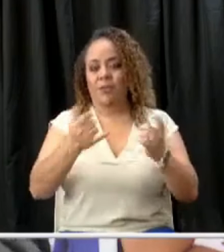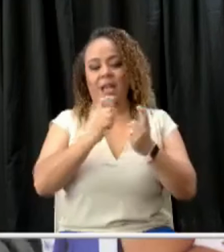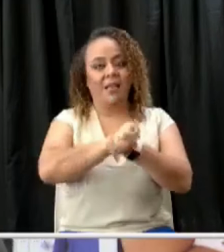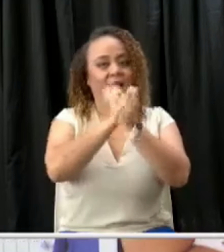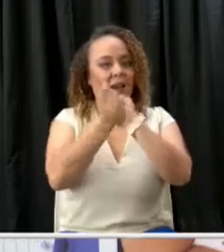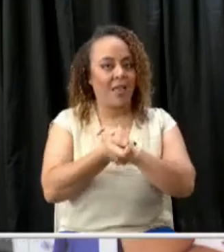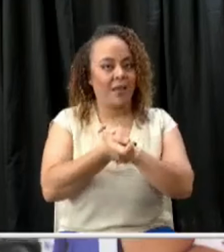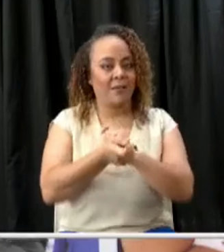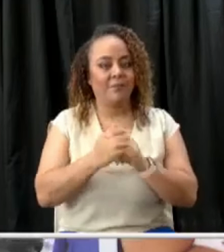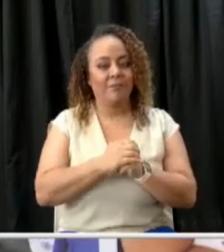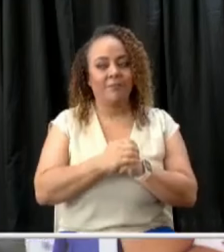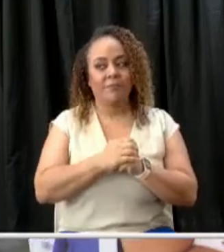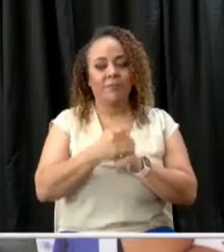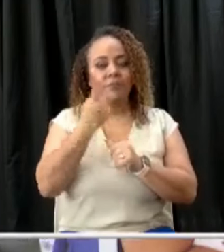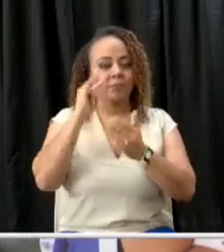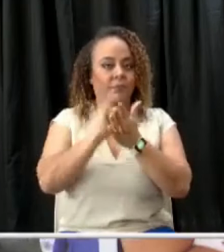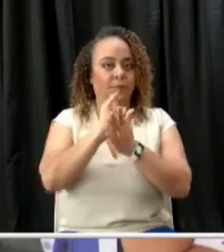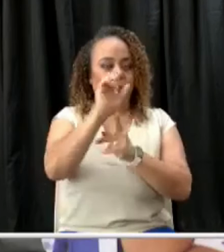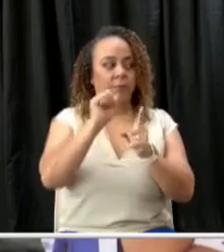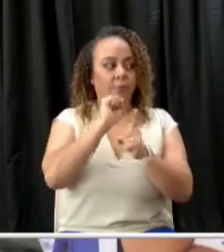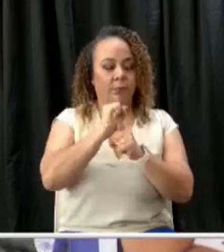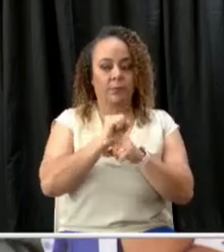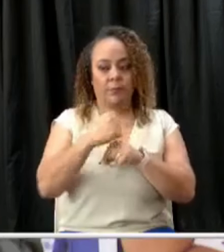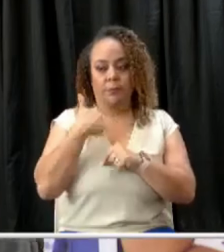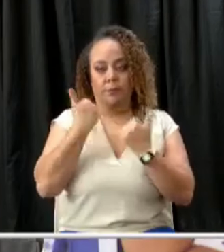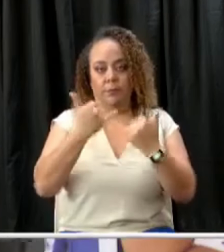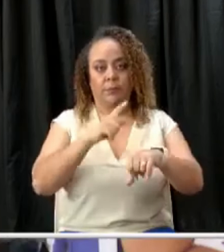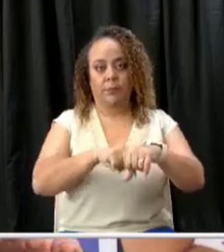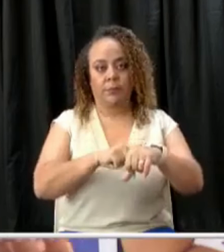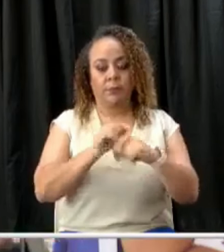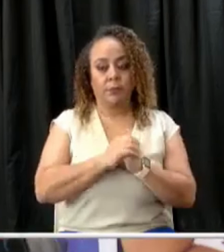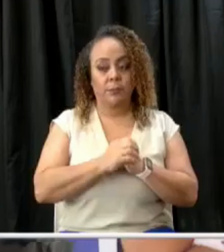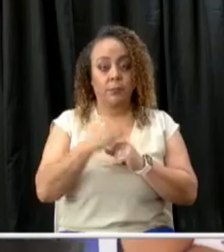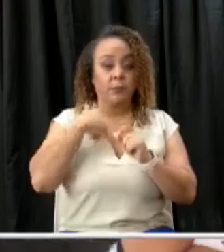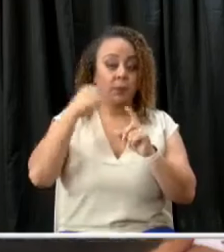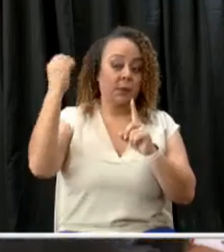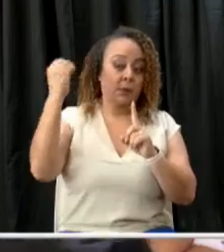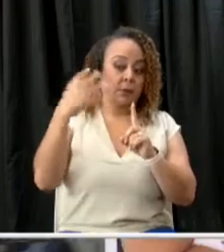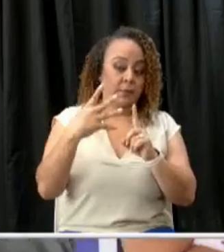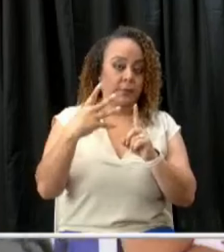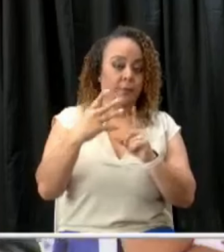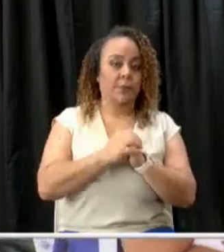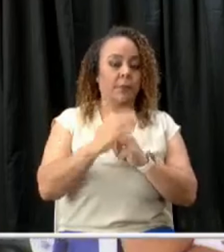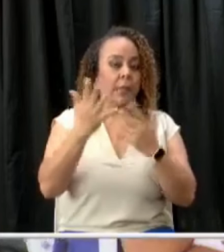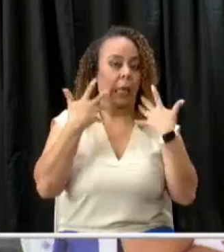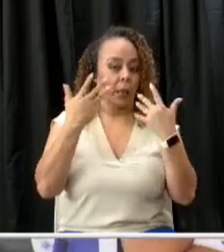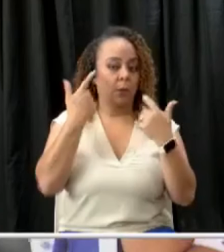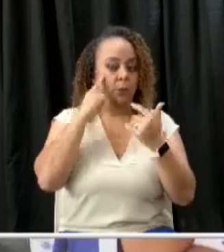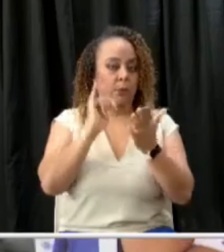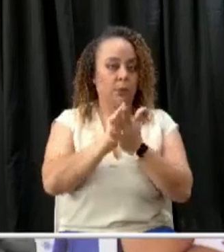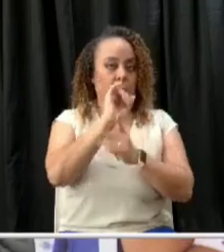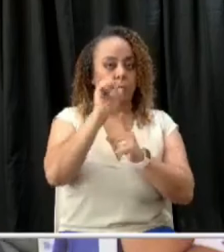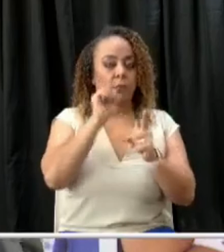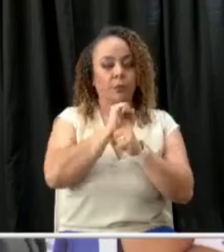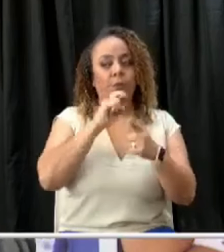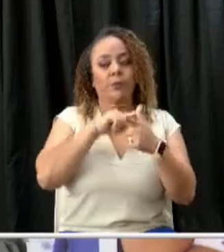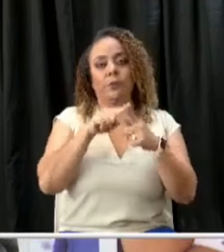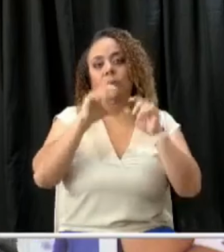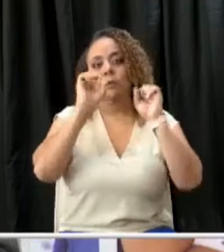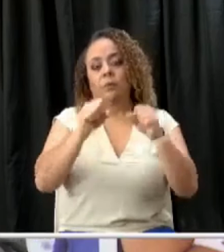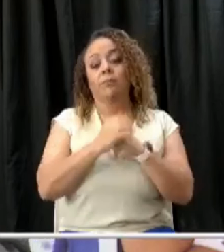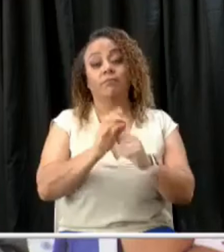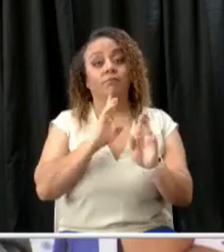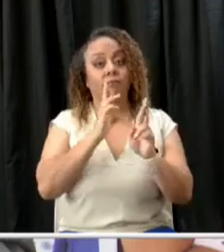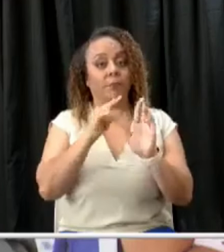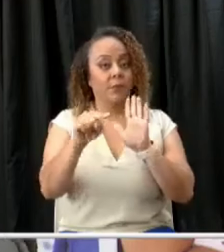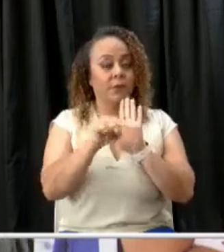alterada por esta condición que estoy pasando. Si me expongo al estrés térmico bajo esta condición, es posible que los